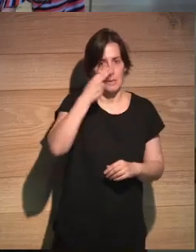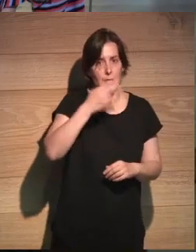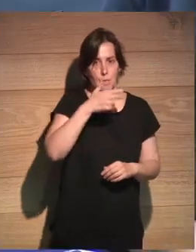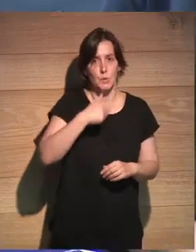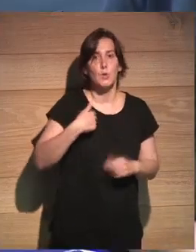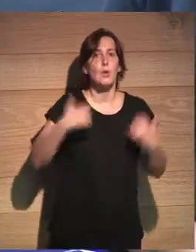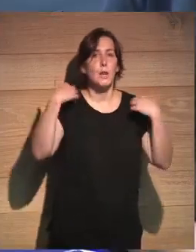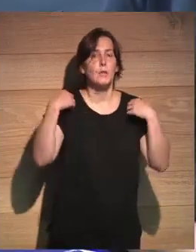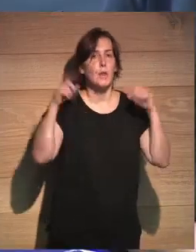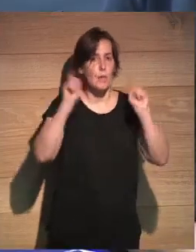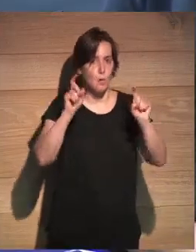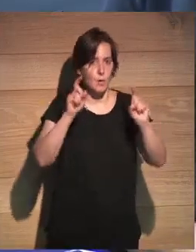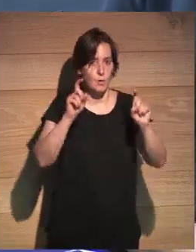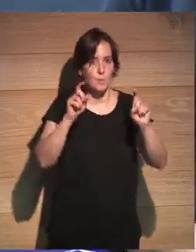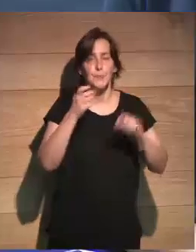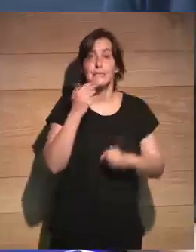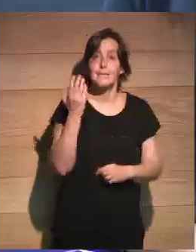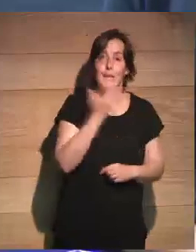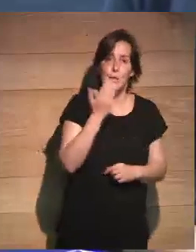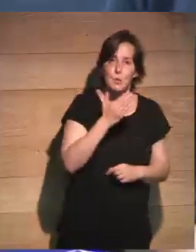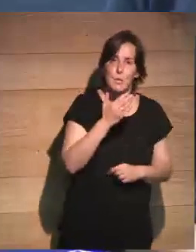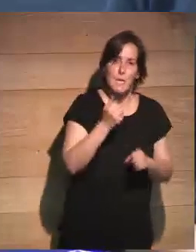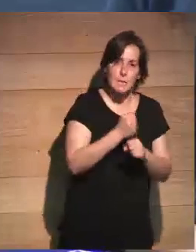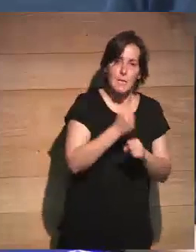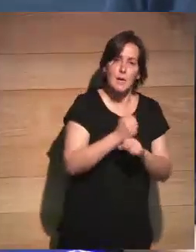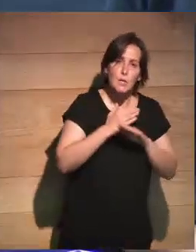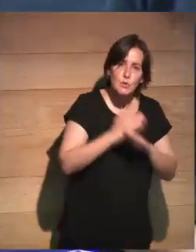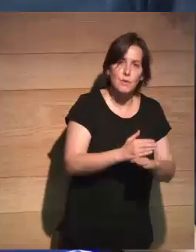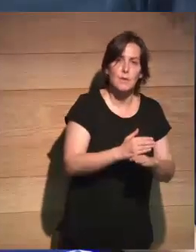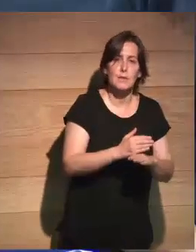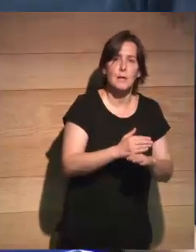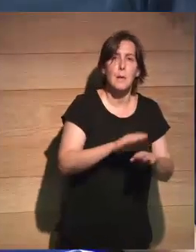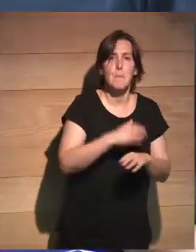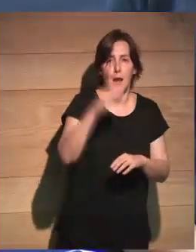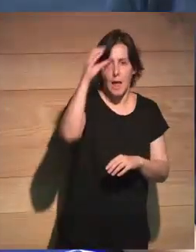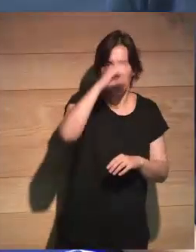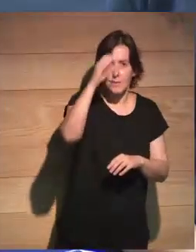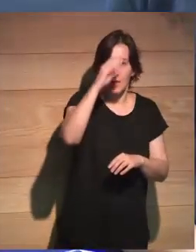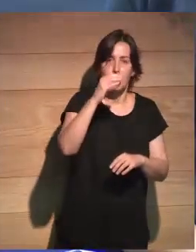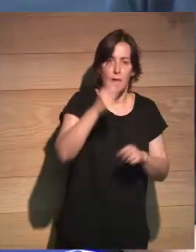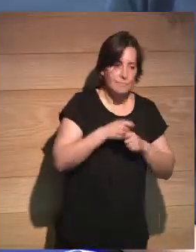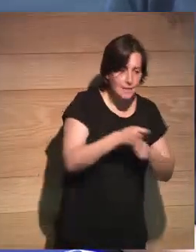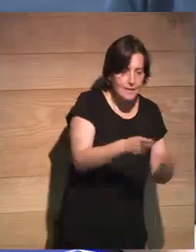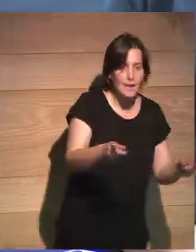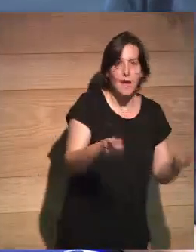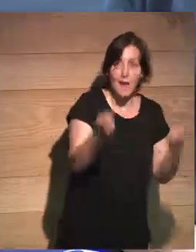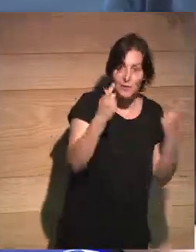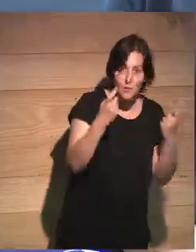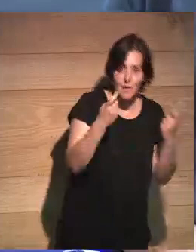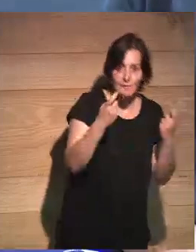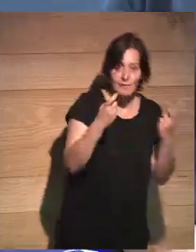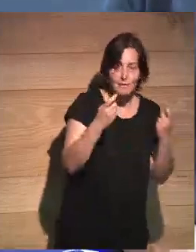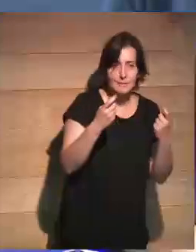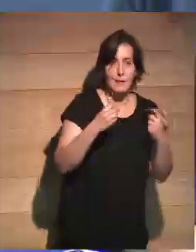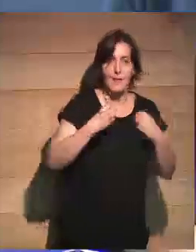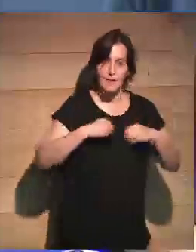educación, si las escuelas hacen lo suficiente por acercar la ciencia a los estudiantes, por convertirla en algo ameno, por hacerles